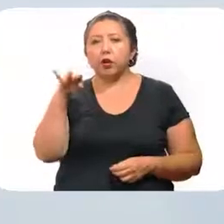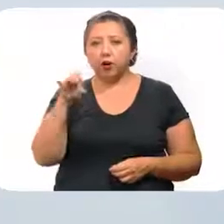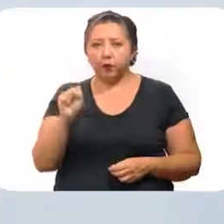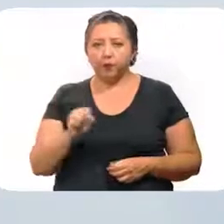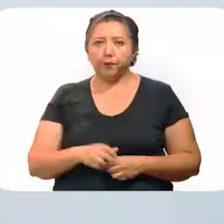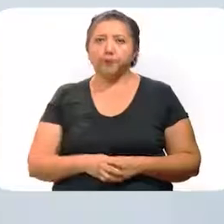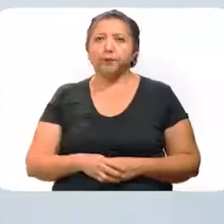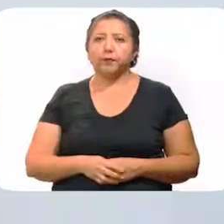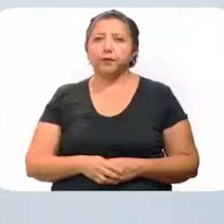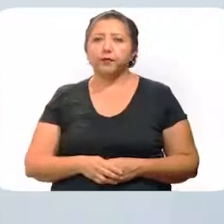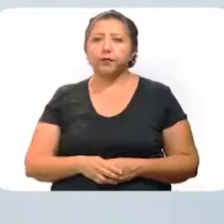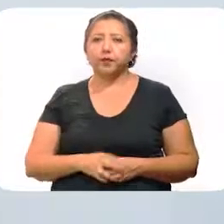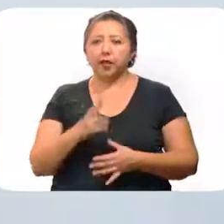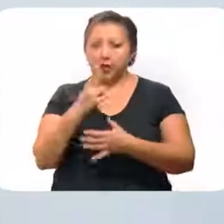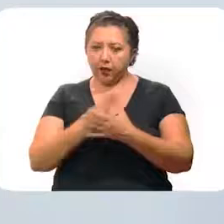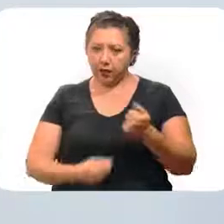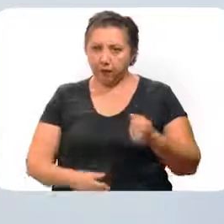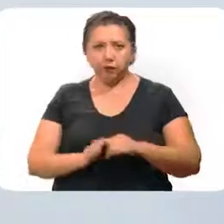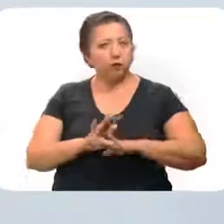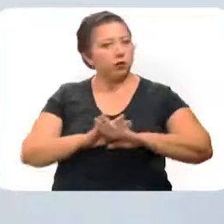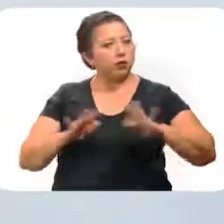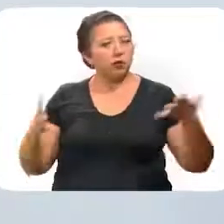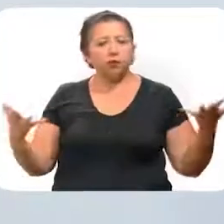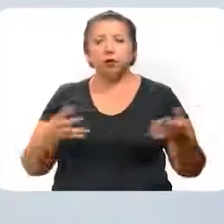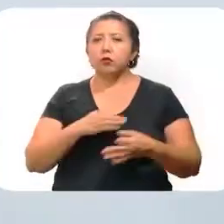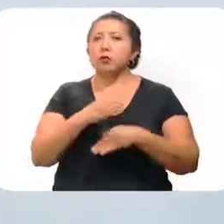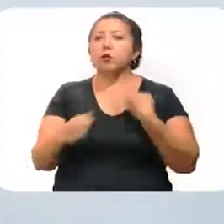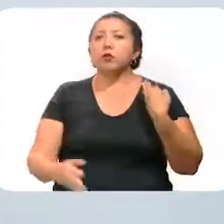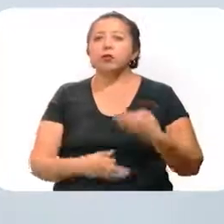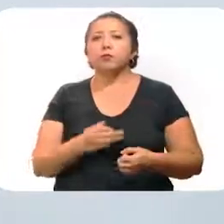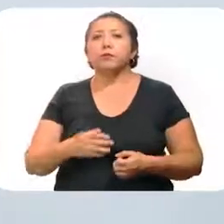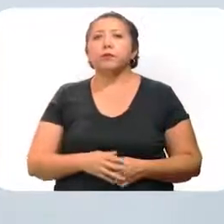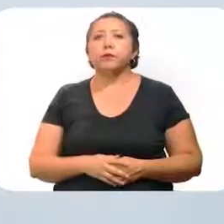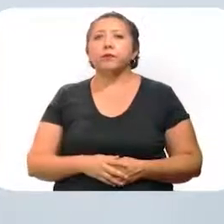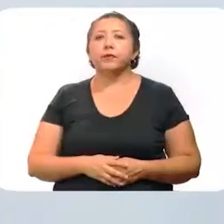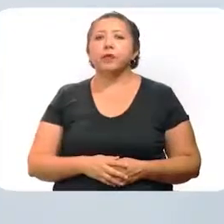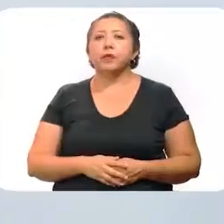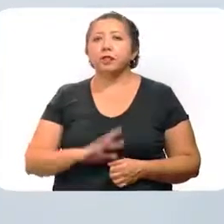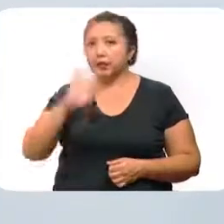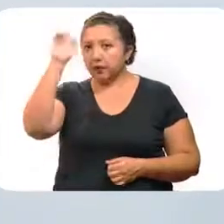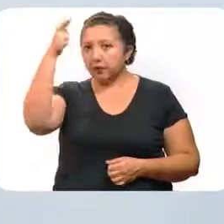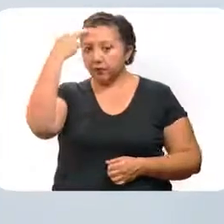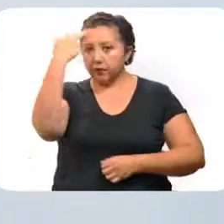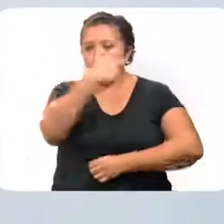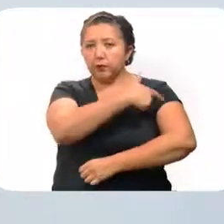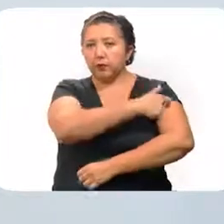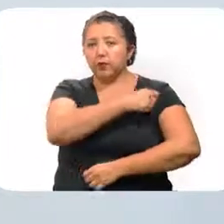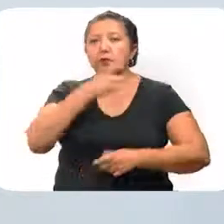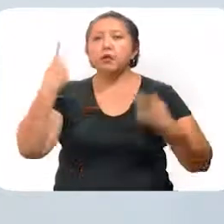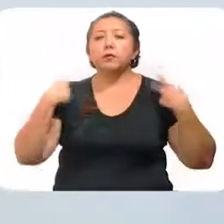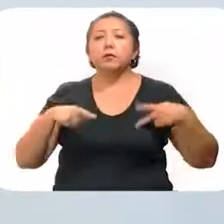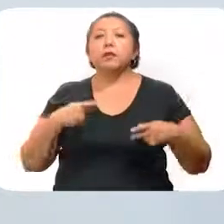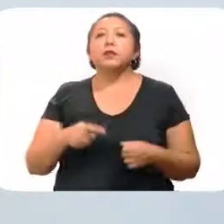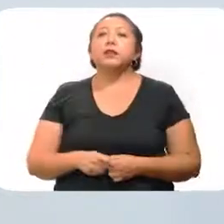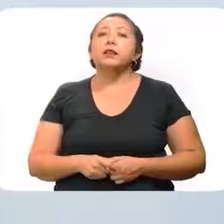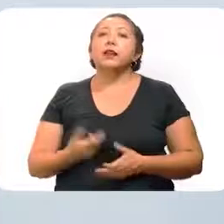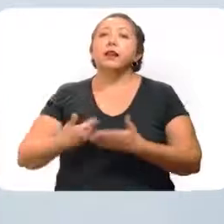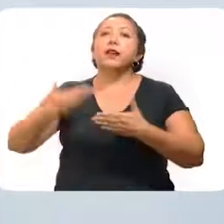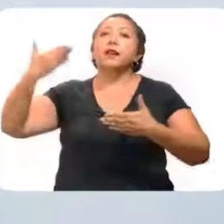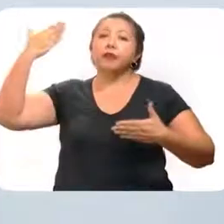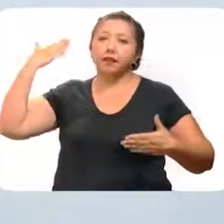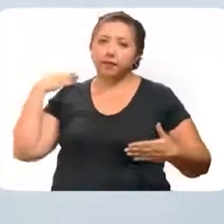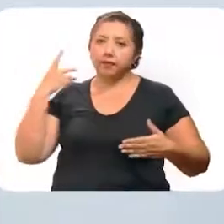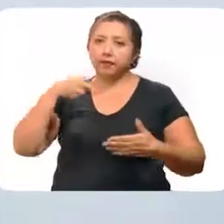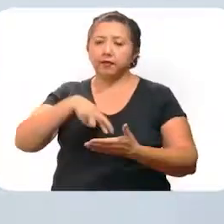Temozón. Ambos lotes ya se aplicaron en su totalidad. Se recuerda que las vacunas se ponen a la población que ha sido